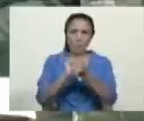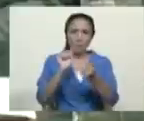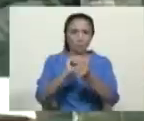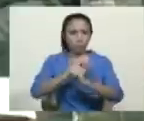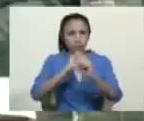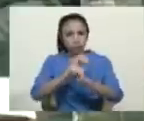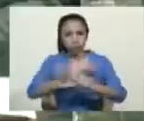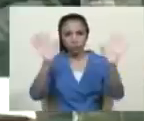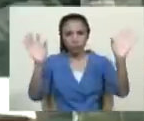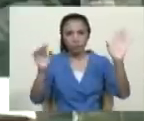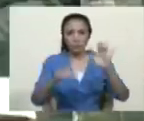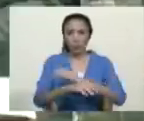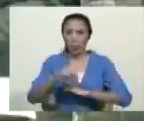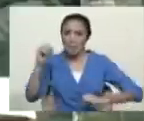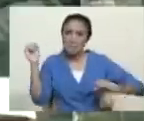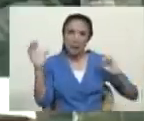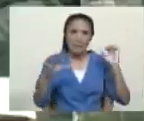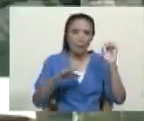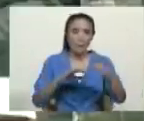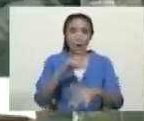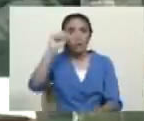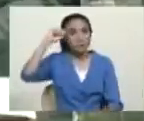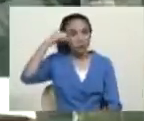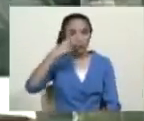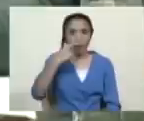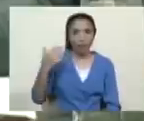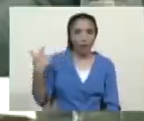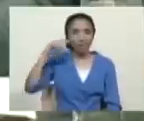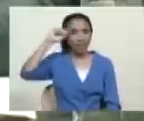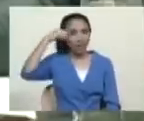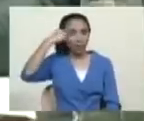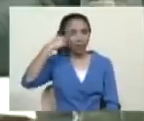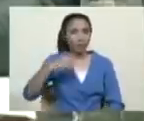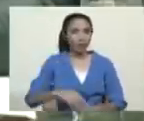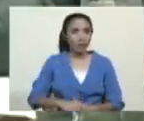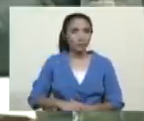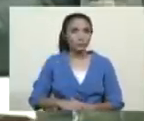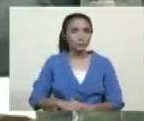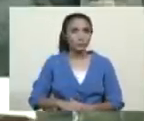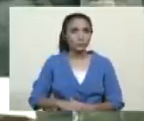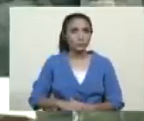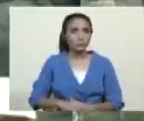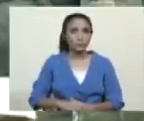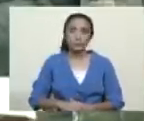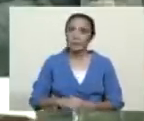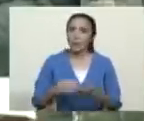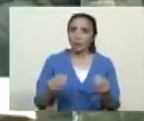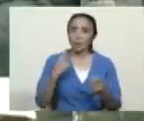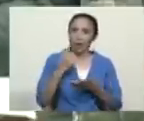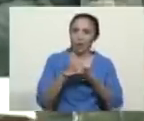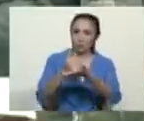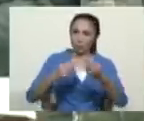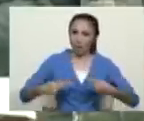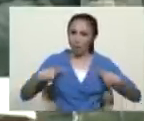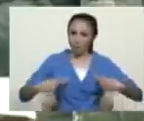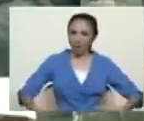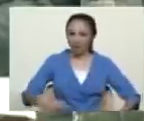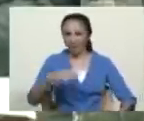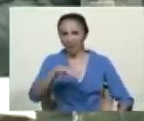Molotov. Esto recuerda cualquier cosa menos la entrega de ayuda humanitaria.